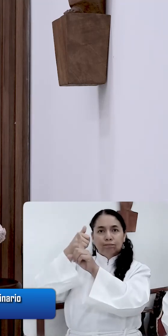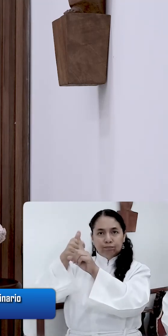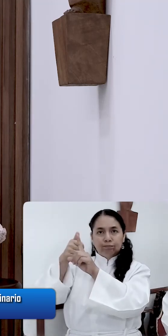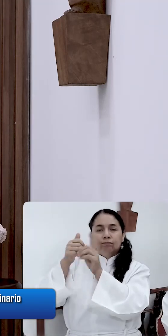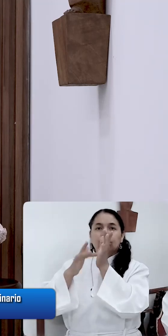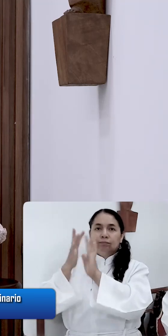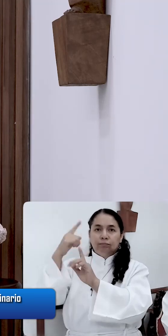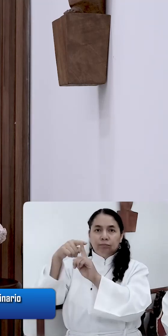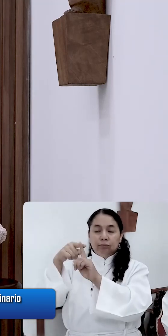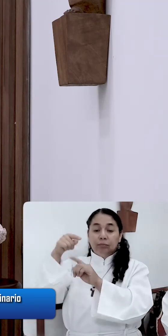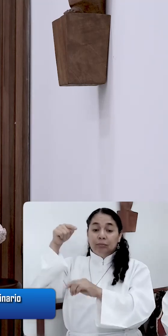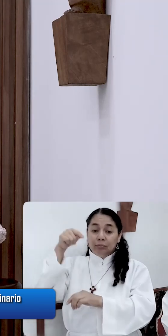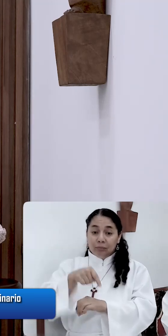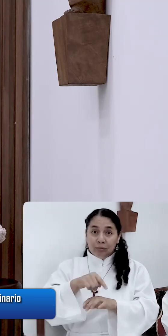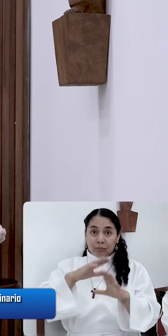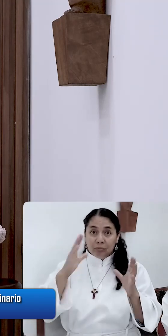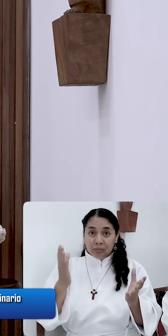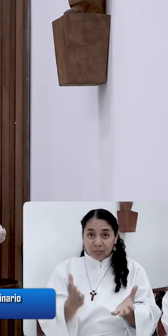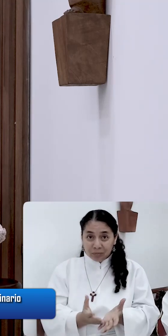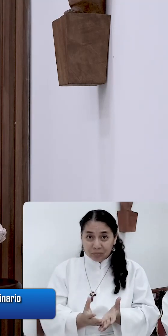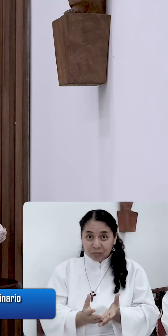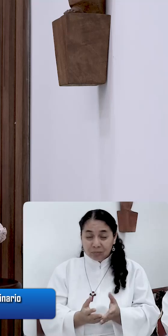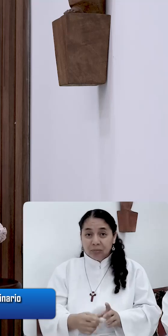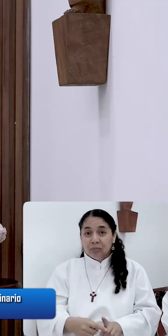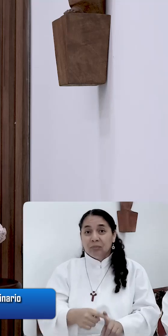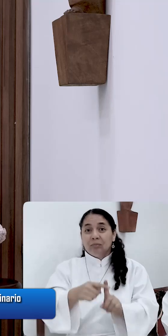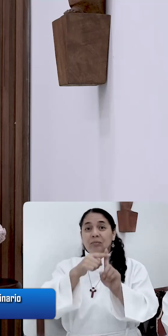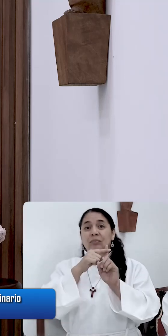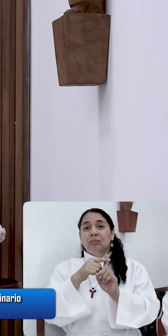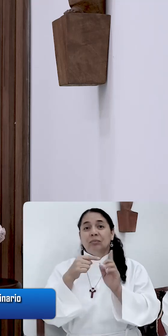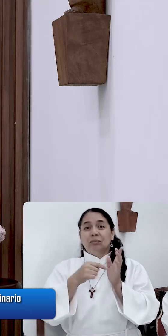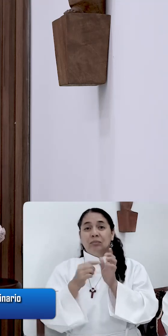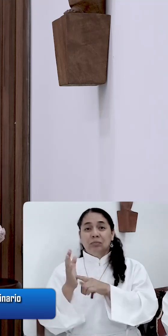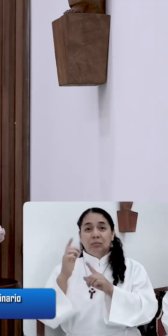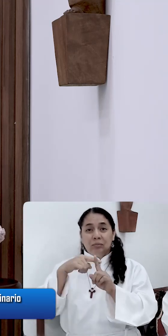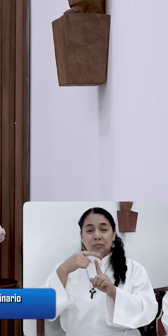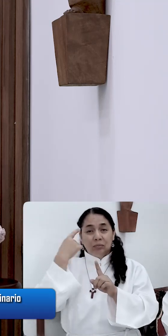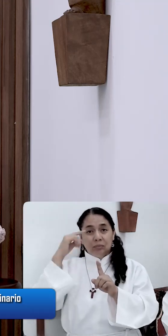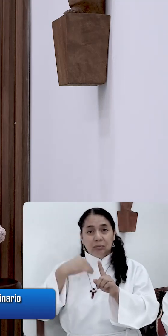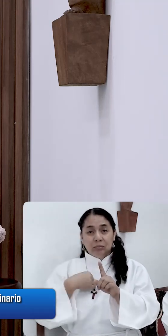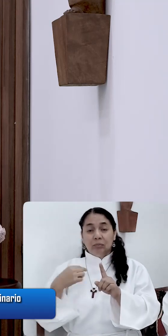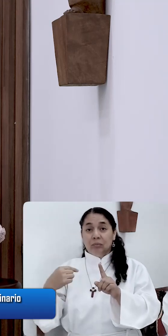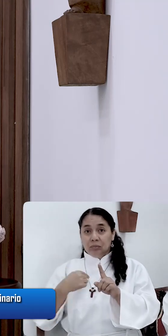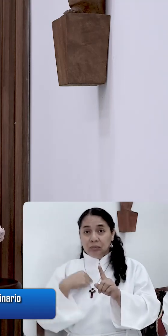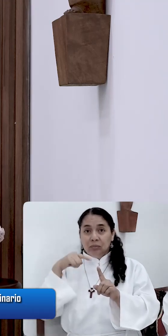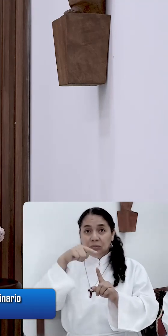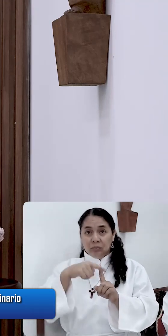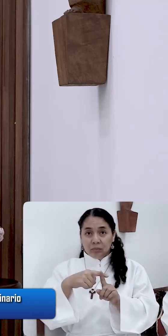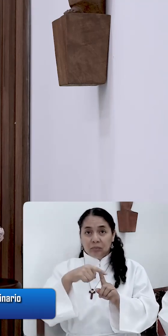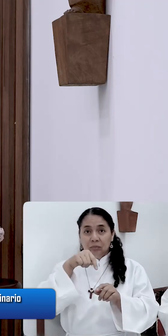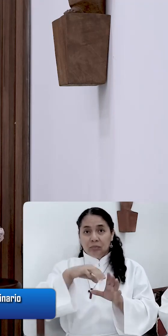cual el mundo está crucificado para mí y yo para el mundo.